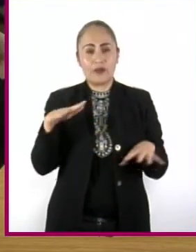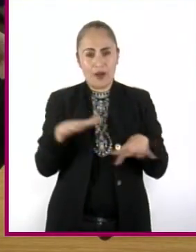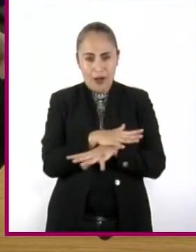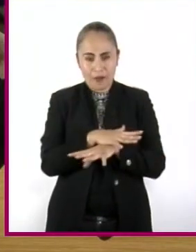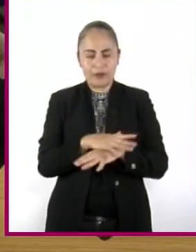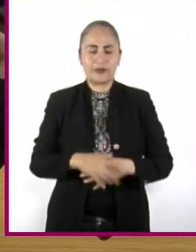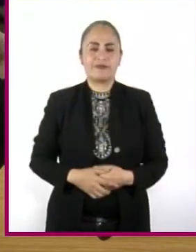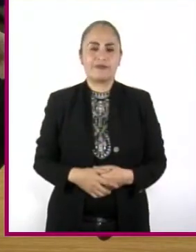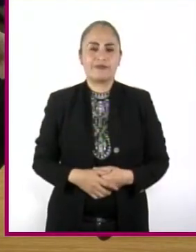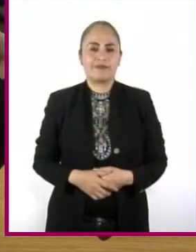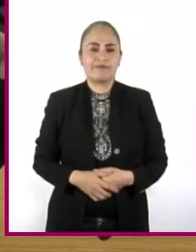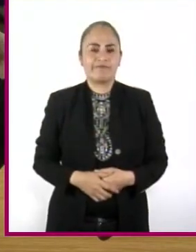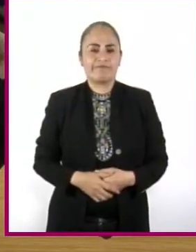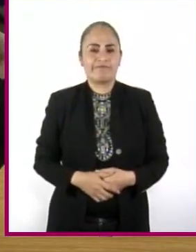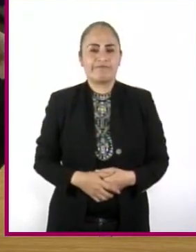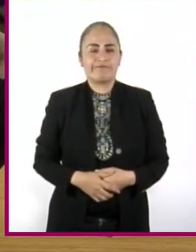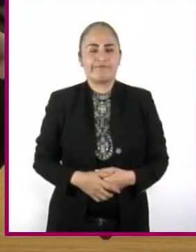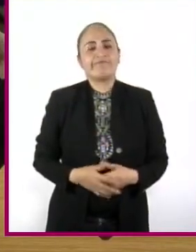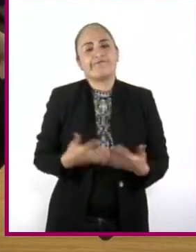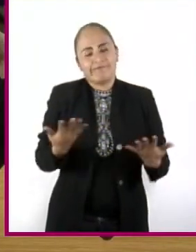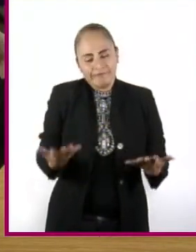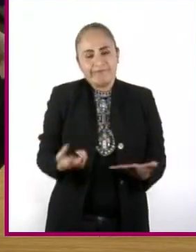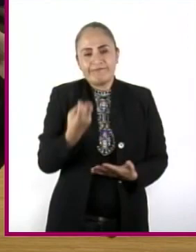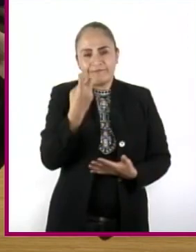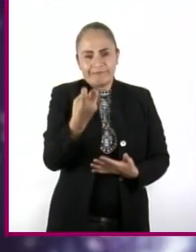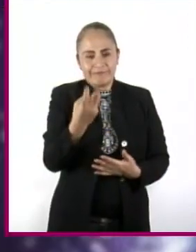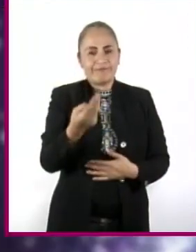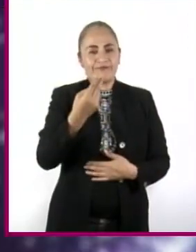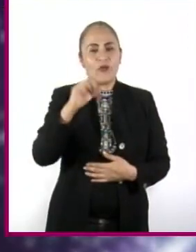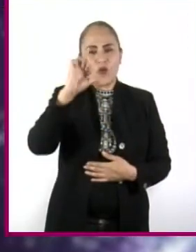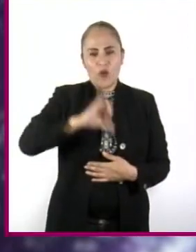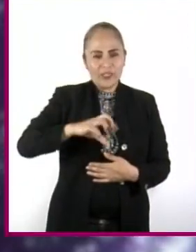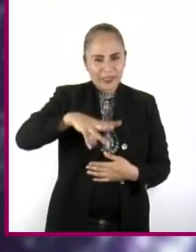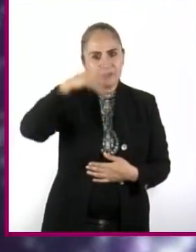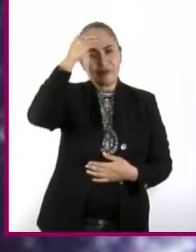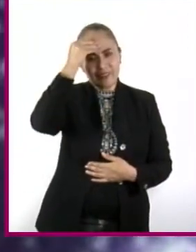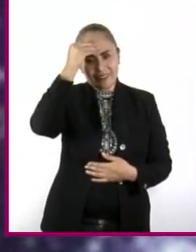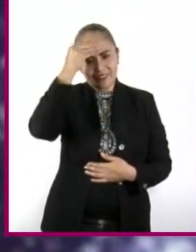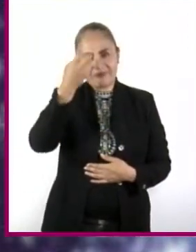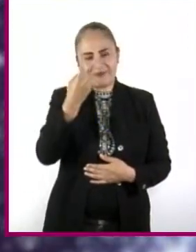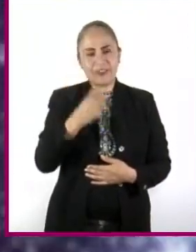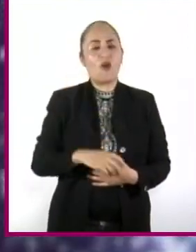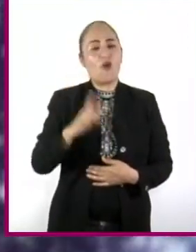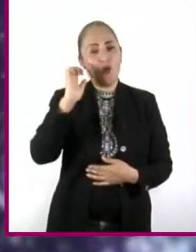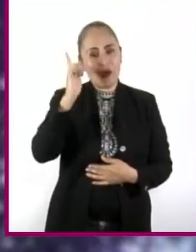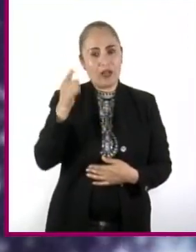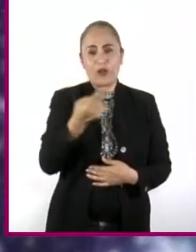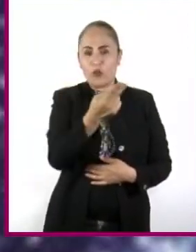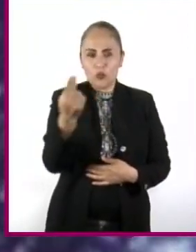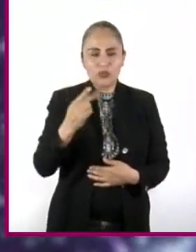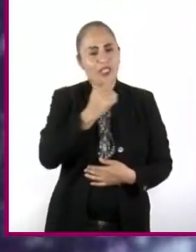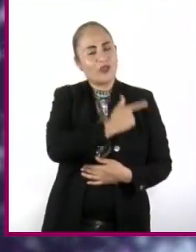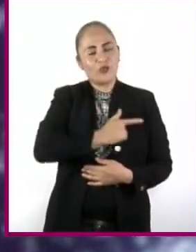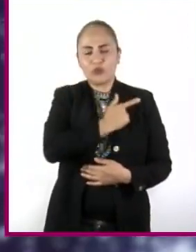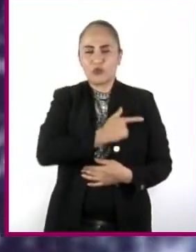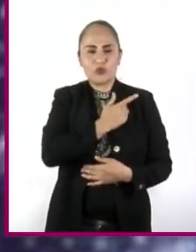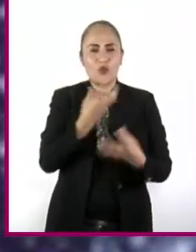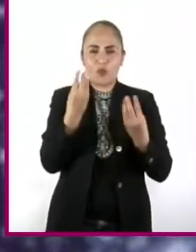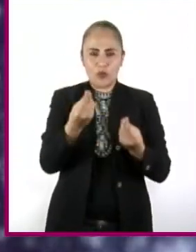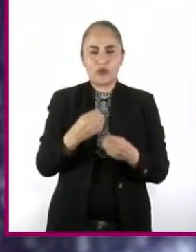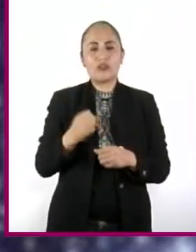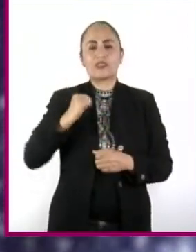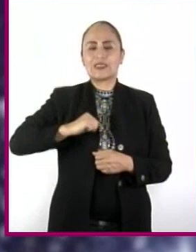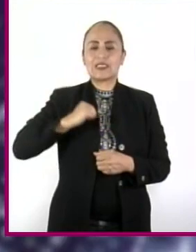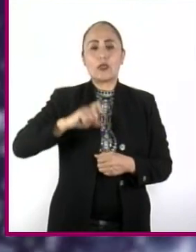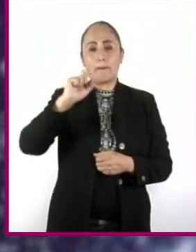Pues bien, con esto podemos concluir lo que aprendimos hoy. Esperamos que hayan aprendido y disfrutado muchísimo. El siglo